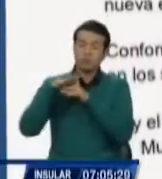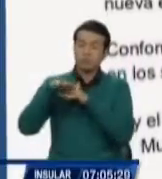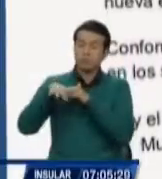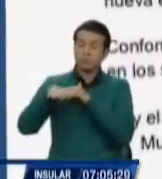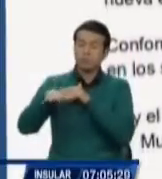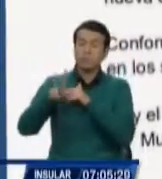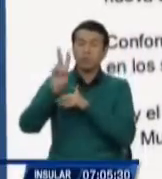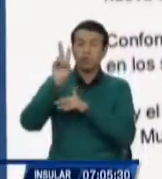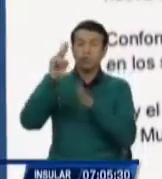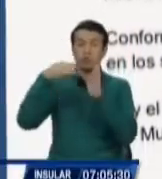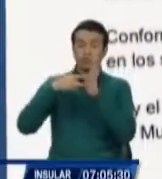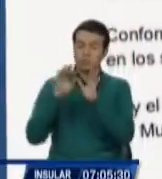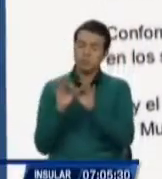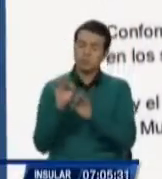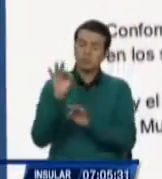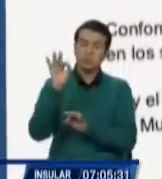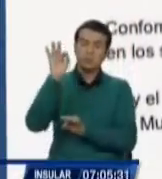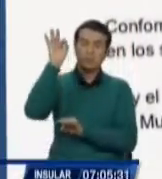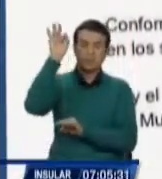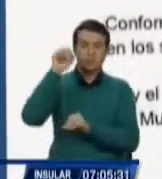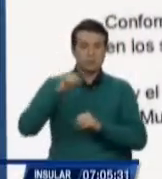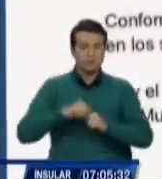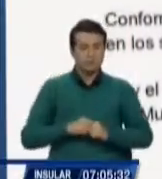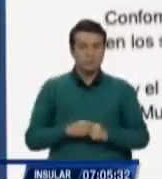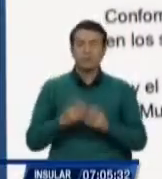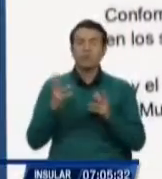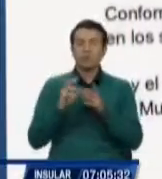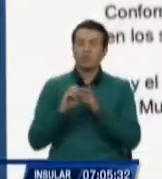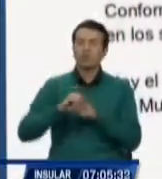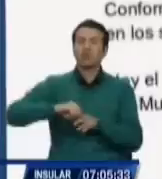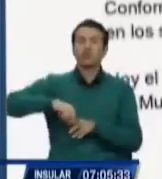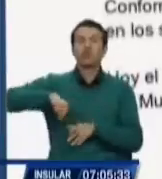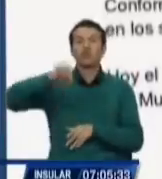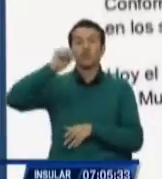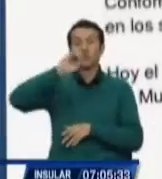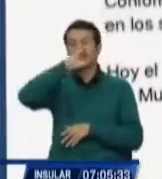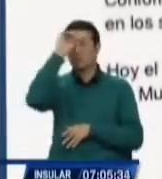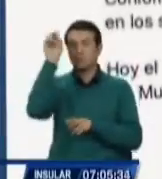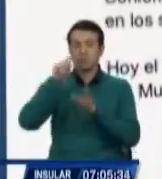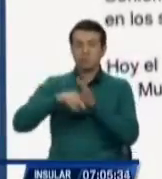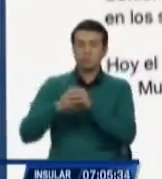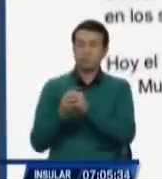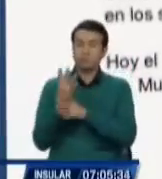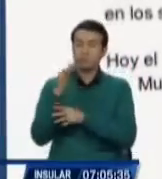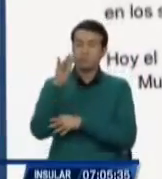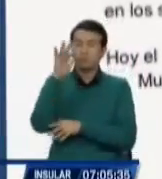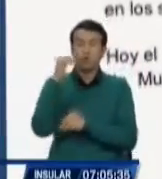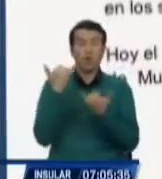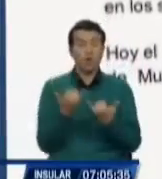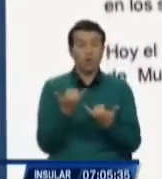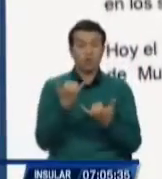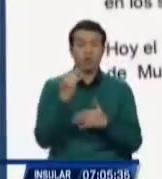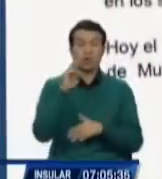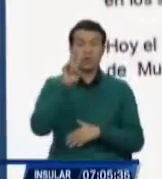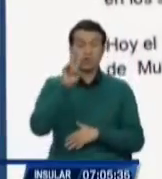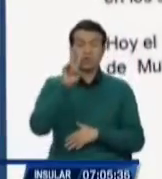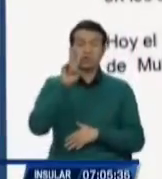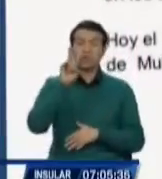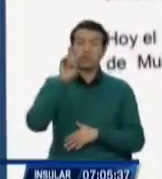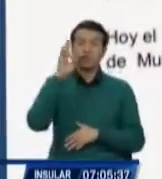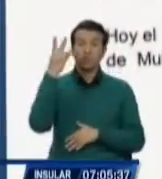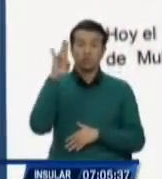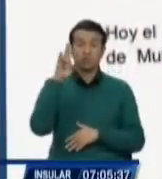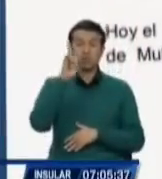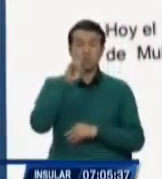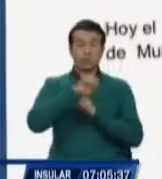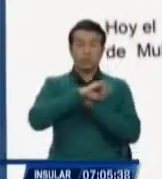los 2.000 metros sobre el nivel del cráter, con dirección noroccidental. Hoy a las 2:17 a.m. se